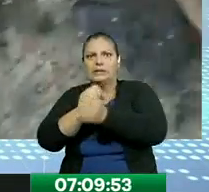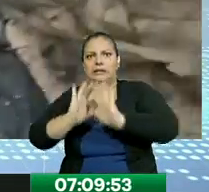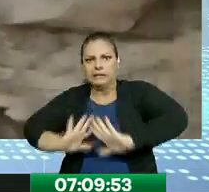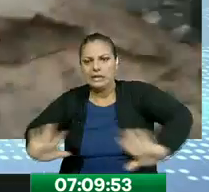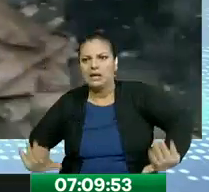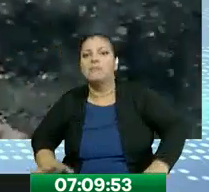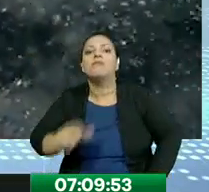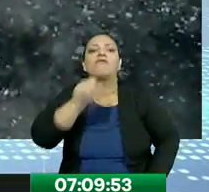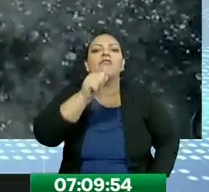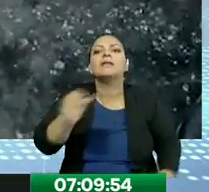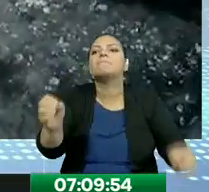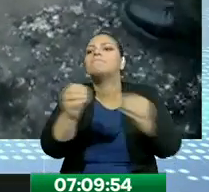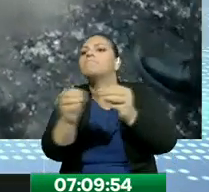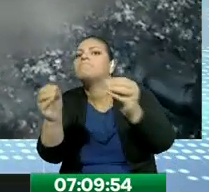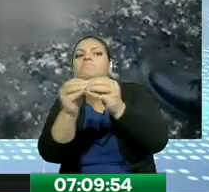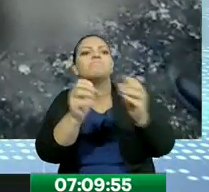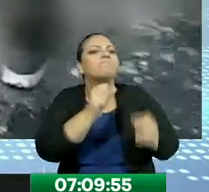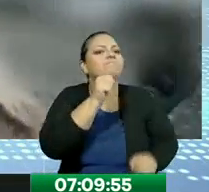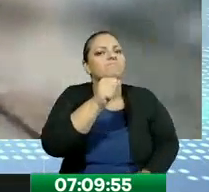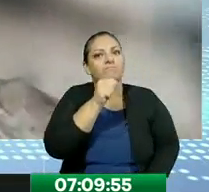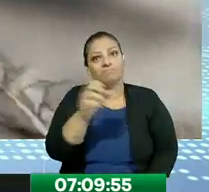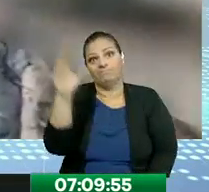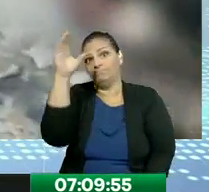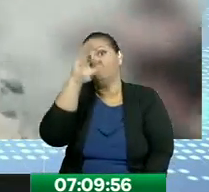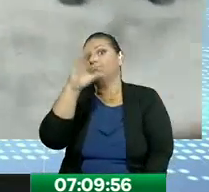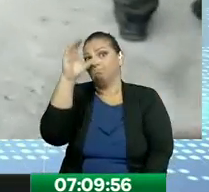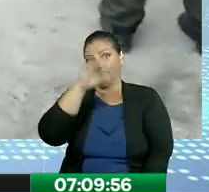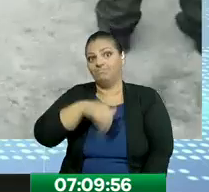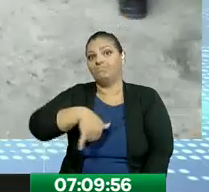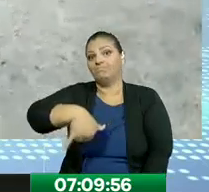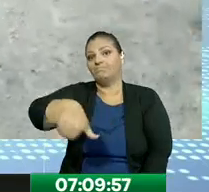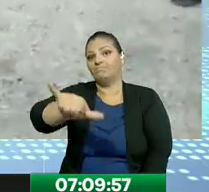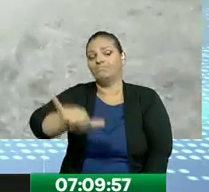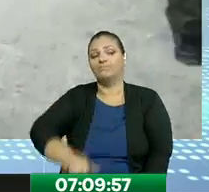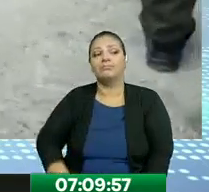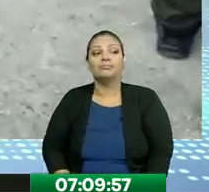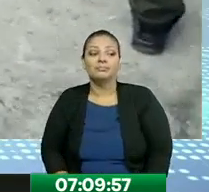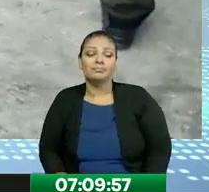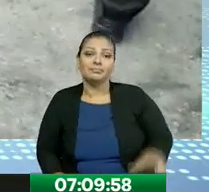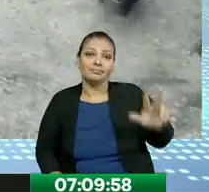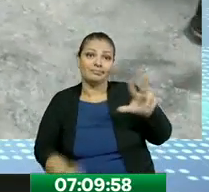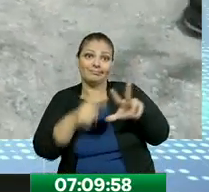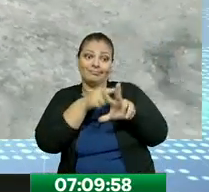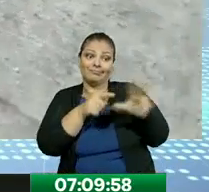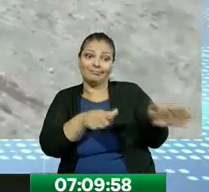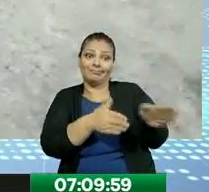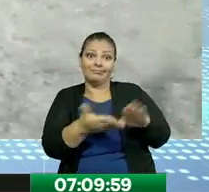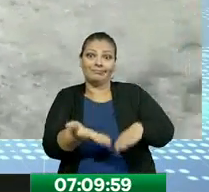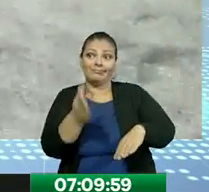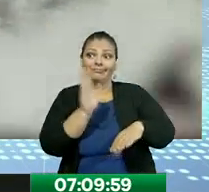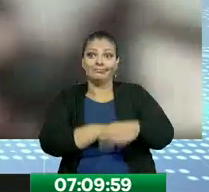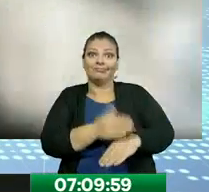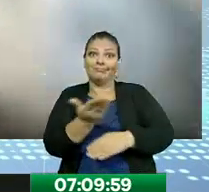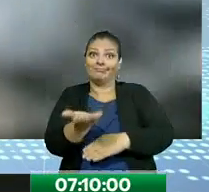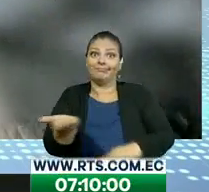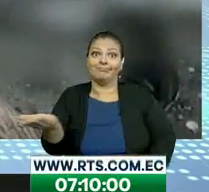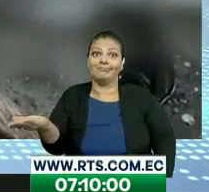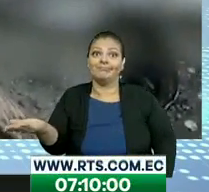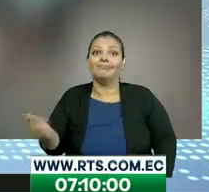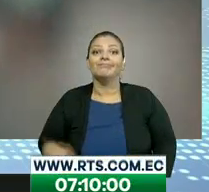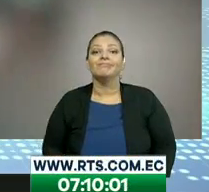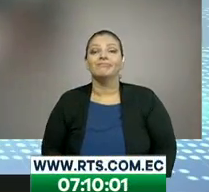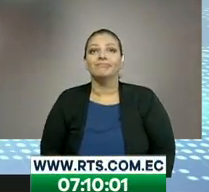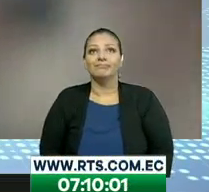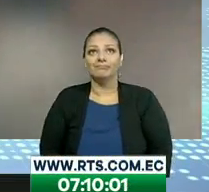son responsables de lo que aconteció y que cobró la vida de 3 personas, que más allá de que